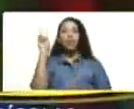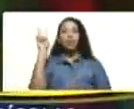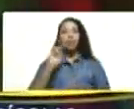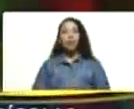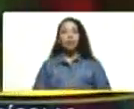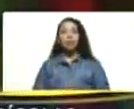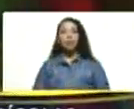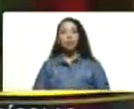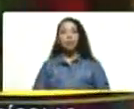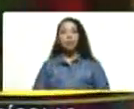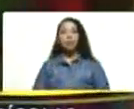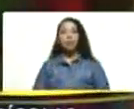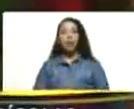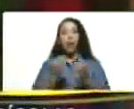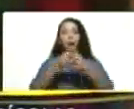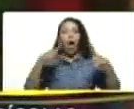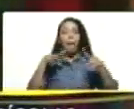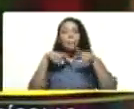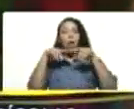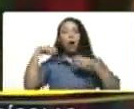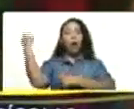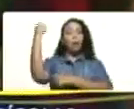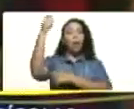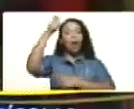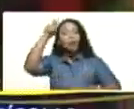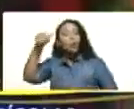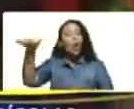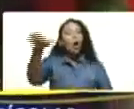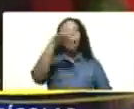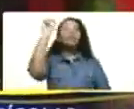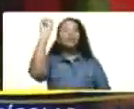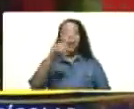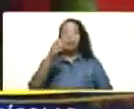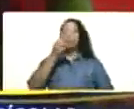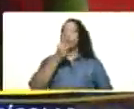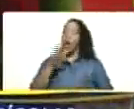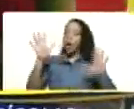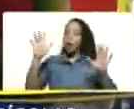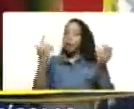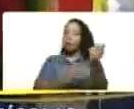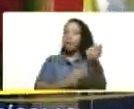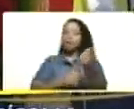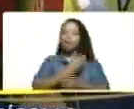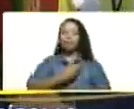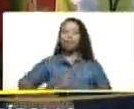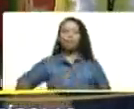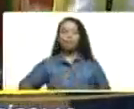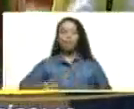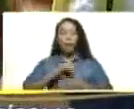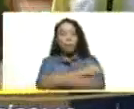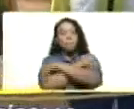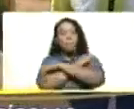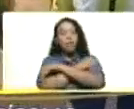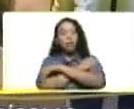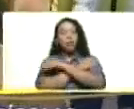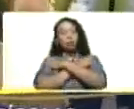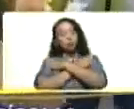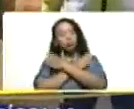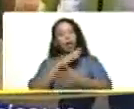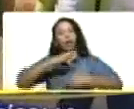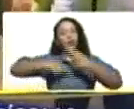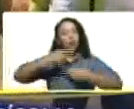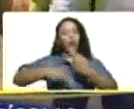Venezuela. Adelante, presidente. Producir y vencer, nosotros. Bueno, mi saludo a Apure, a todo el llano venezolano, a